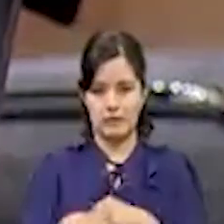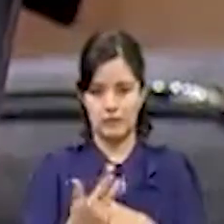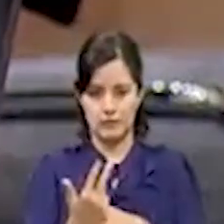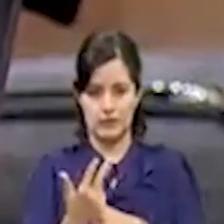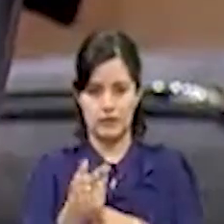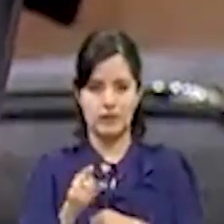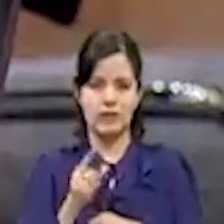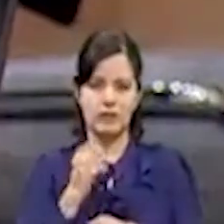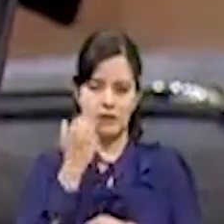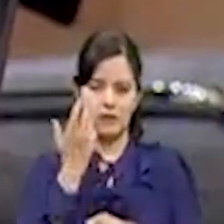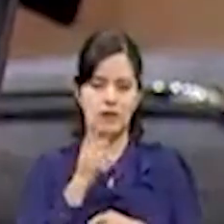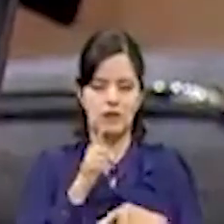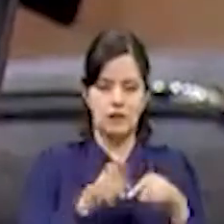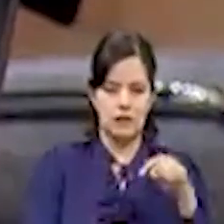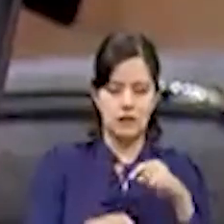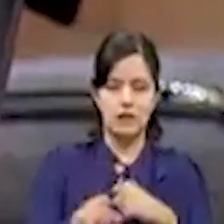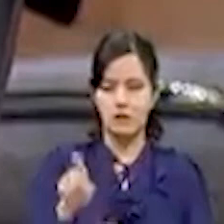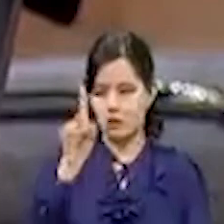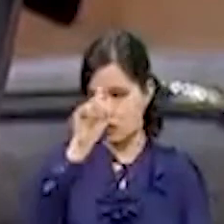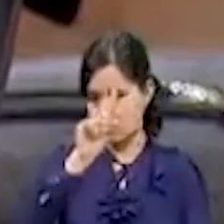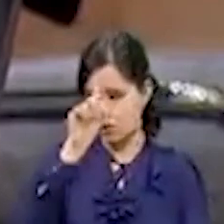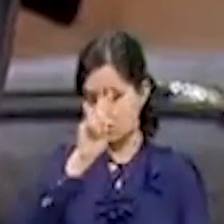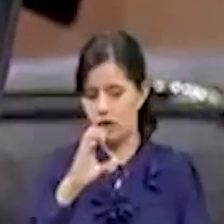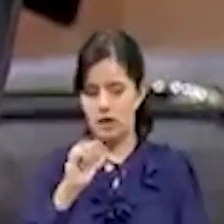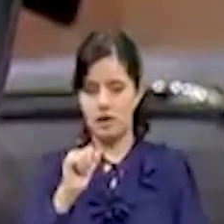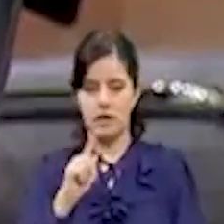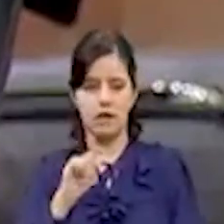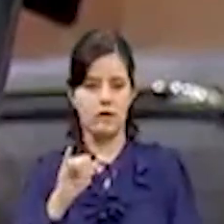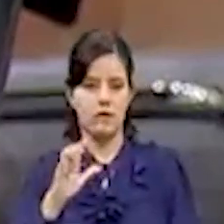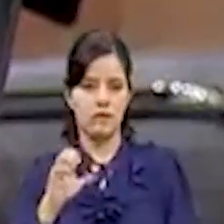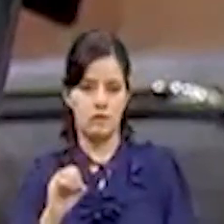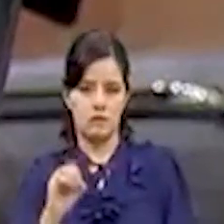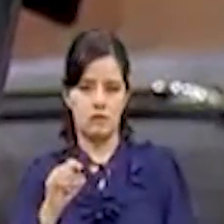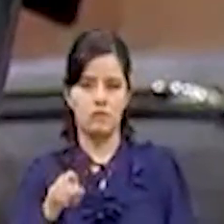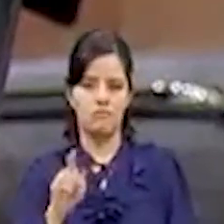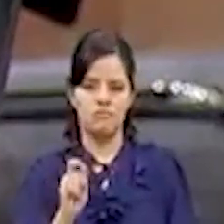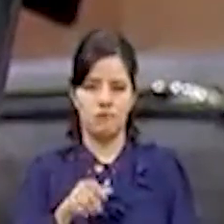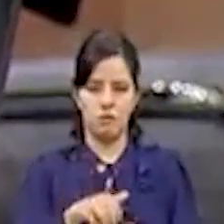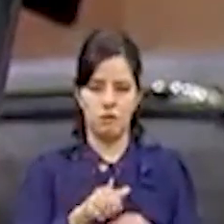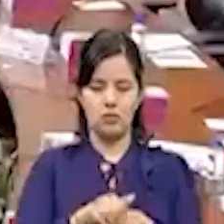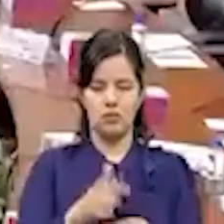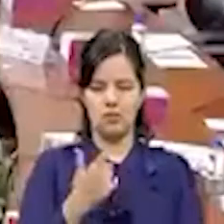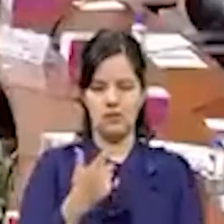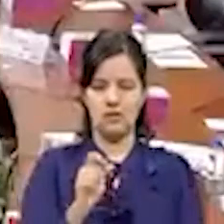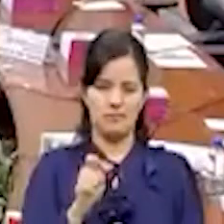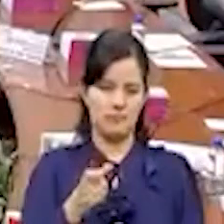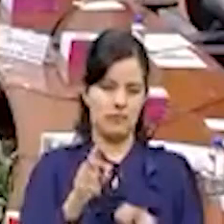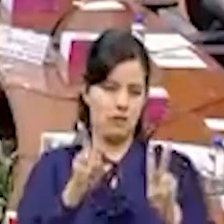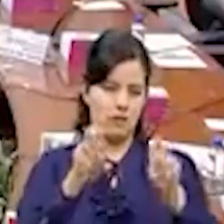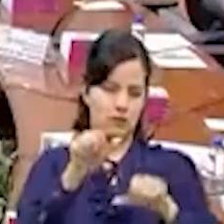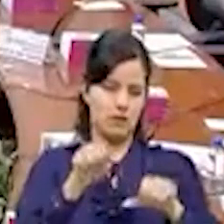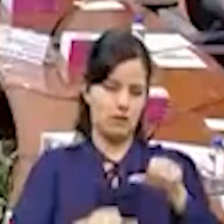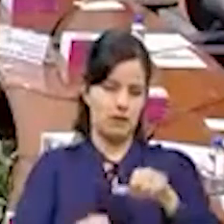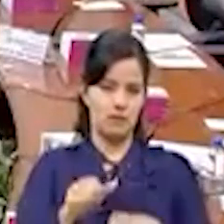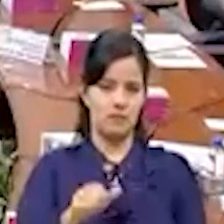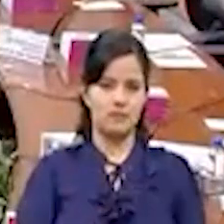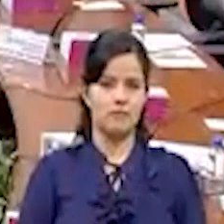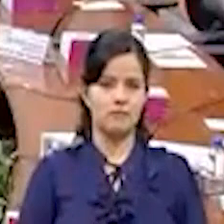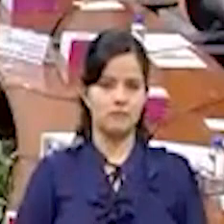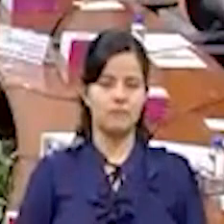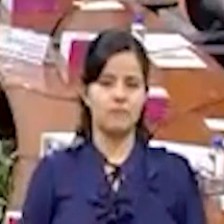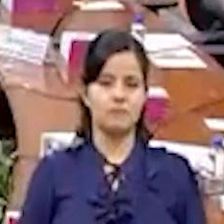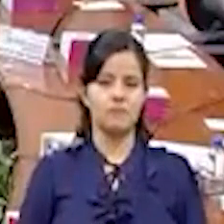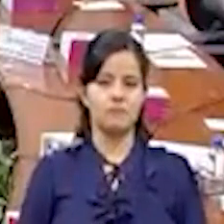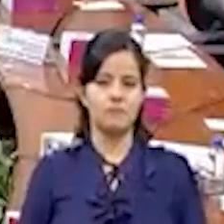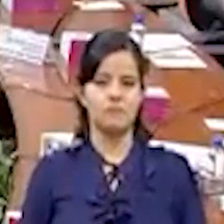el consejero Arturo Castillo solo el numeral 7 referente a la alternancia. Acuerdo y el, sí, voy para allá.